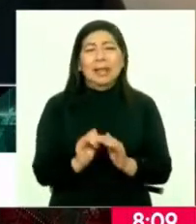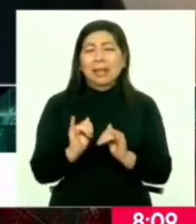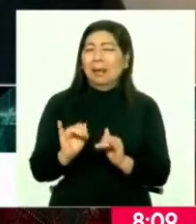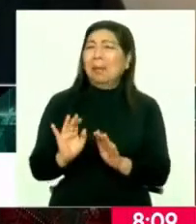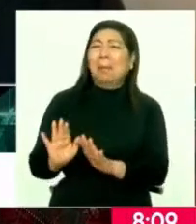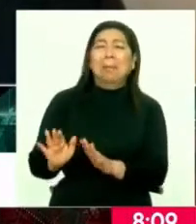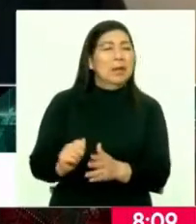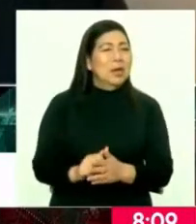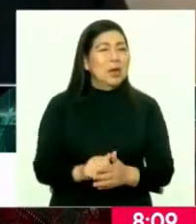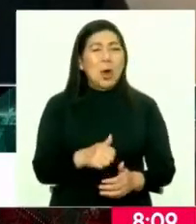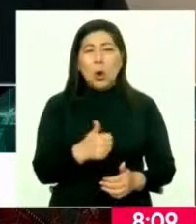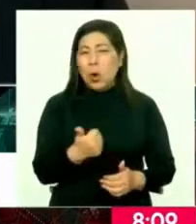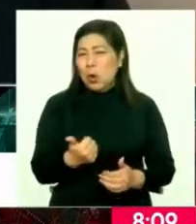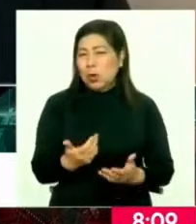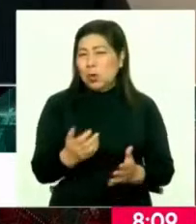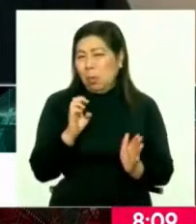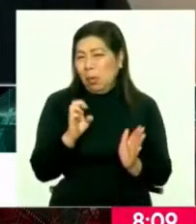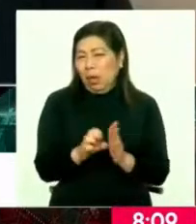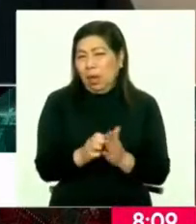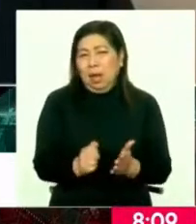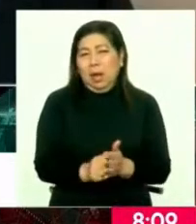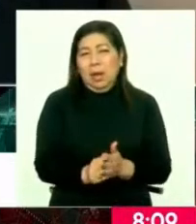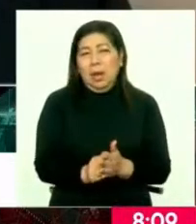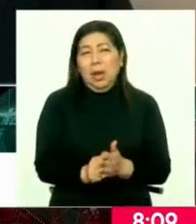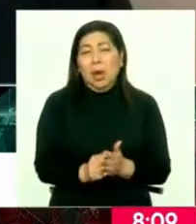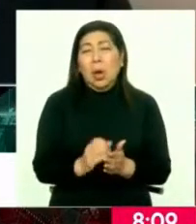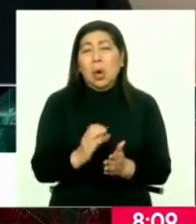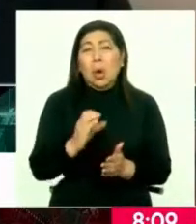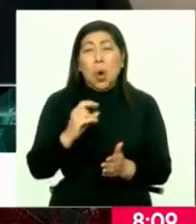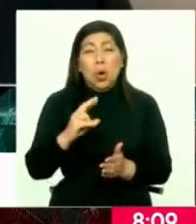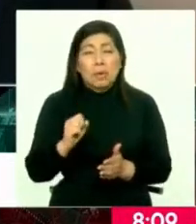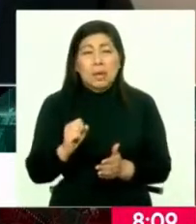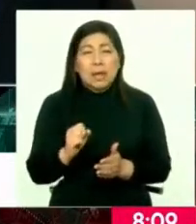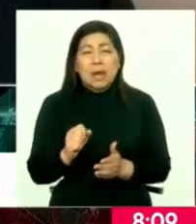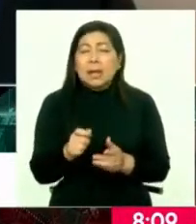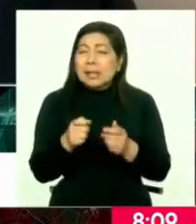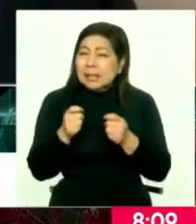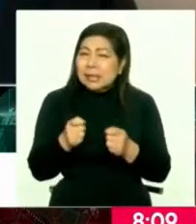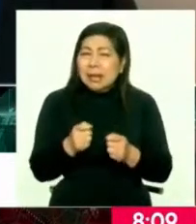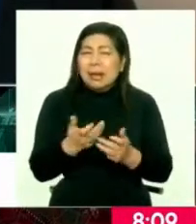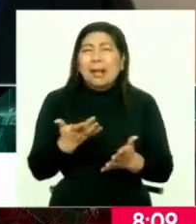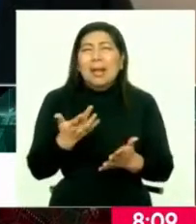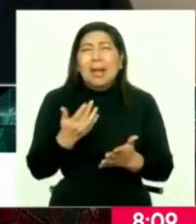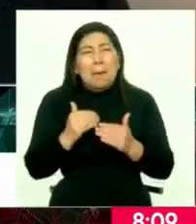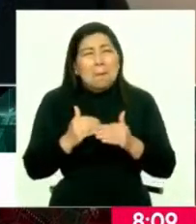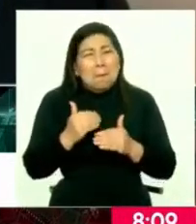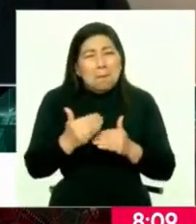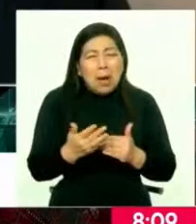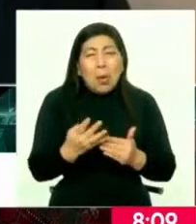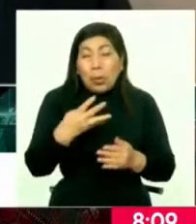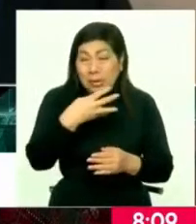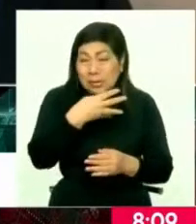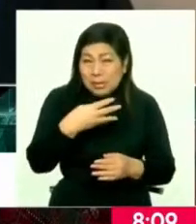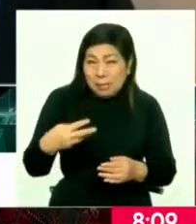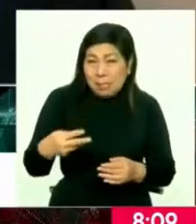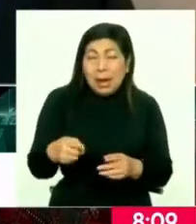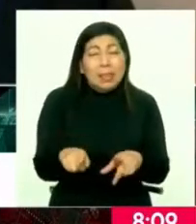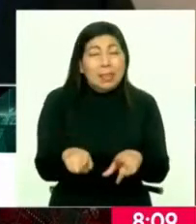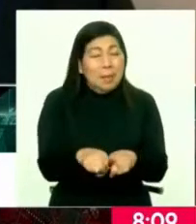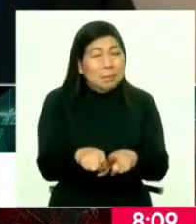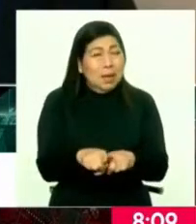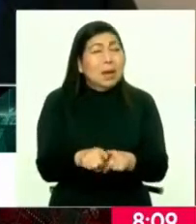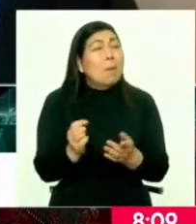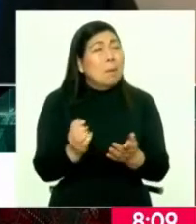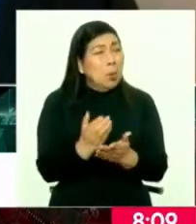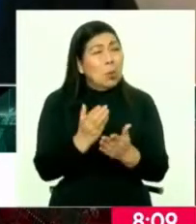dejar de lado otras consecuencias, como por ejemplo el COVID prolongado, la persistencia de síntomas más allá de las 4 semanas, y esto también se